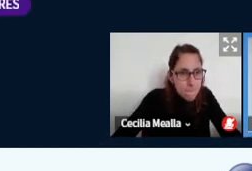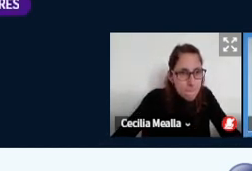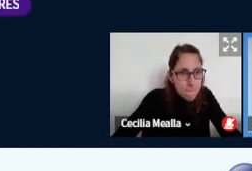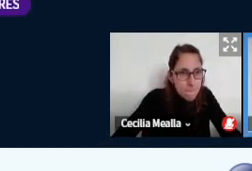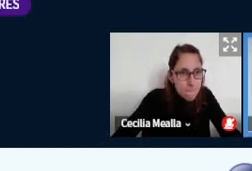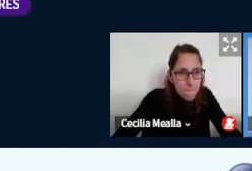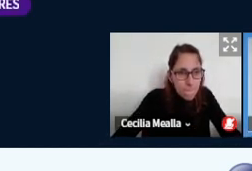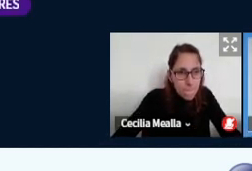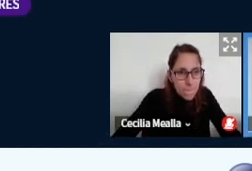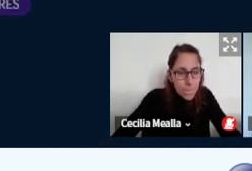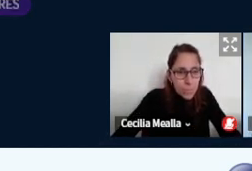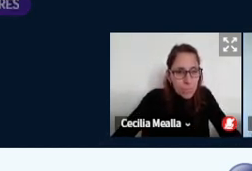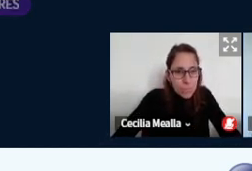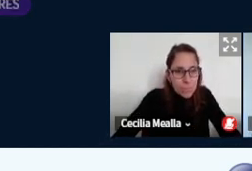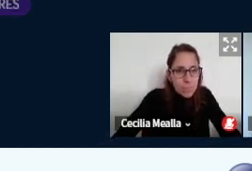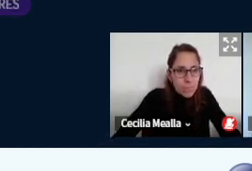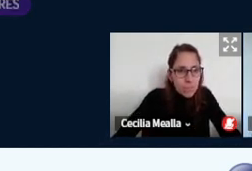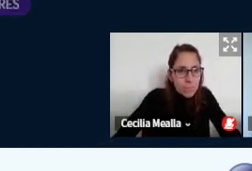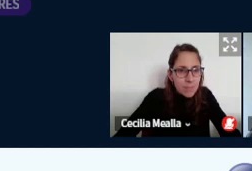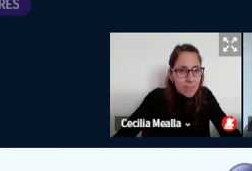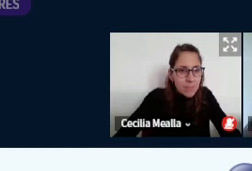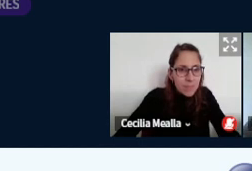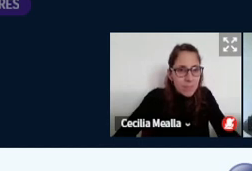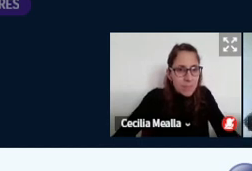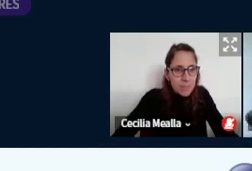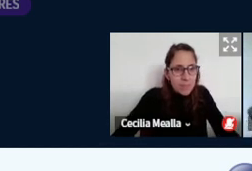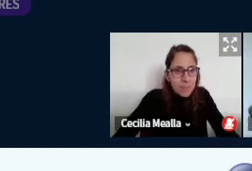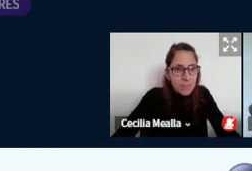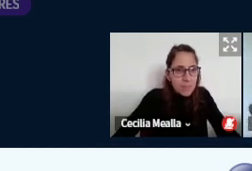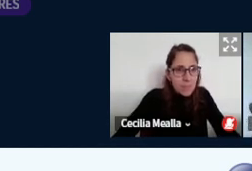Los fieles. Los fieles.